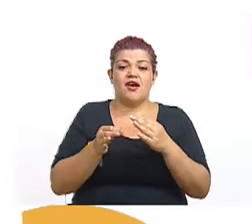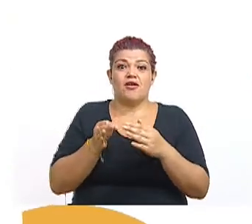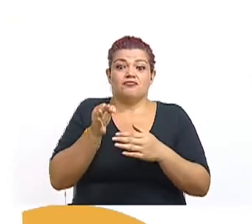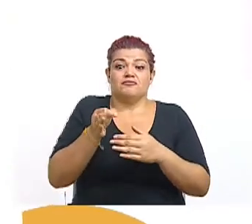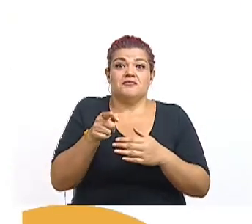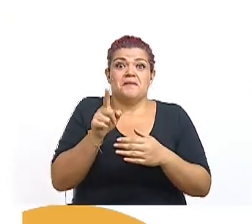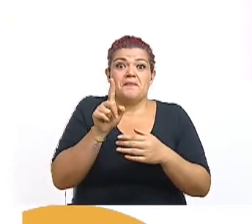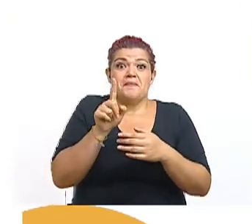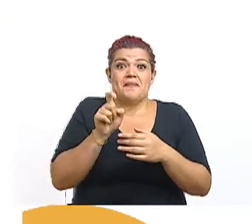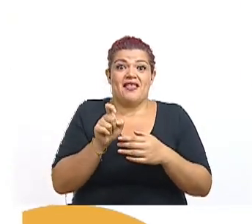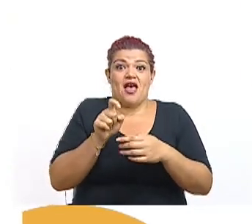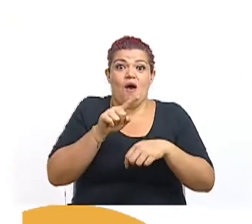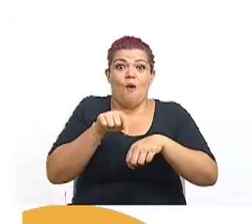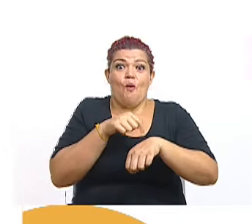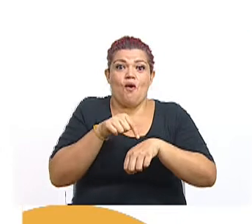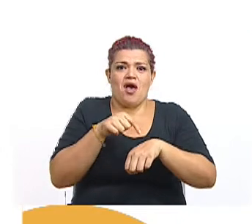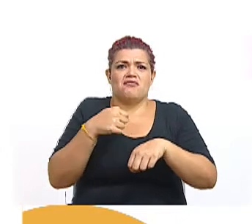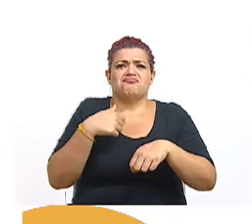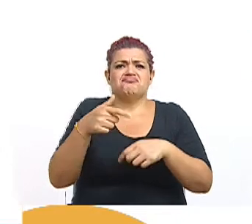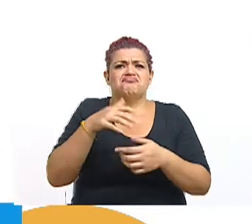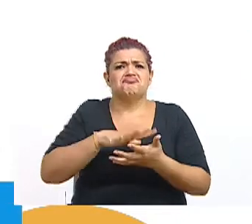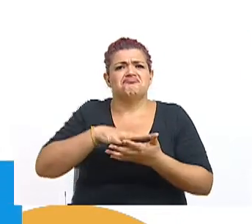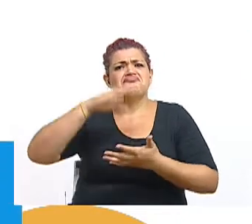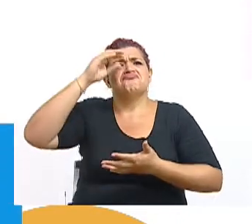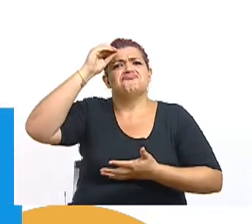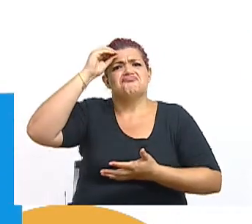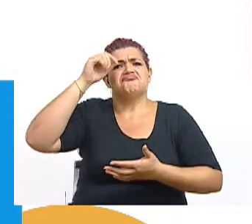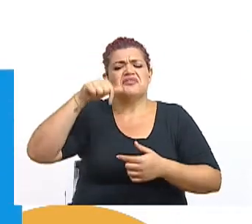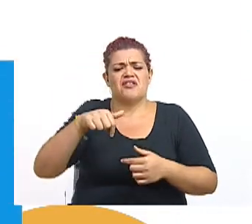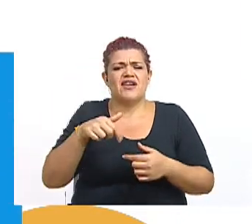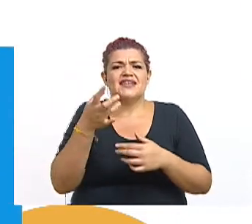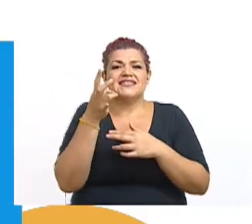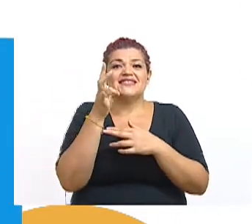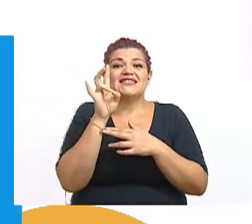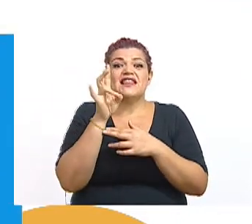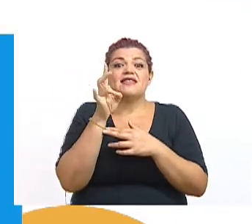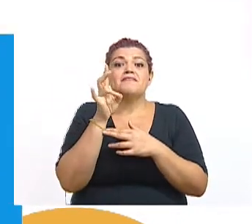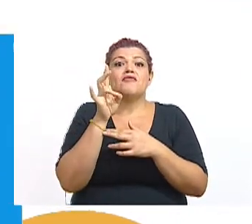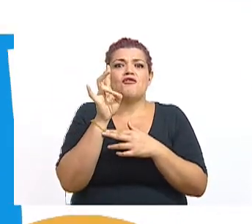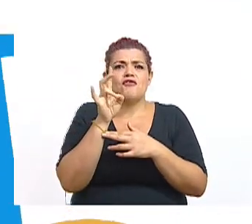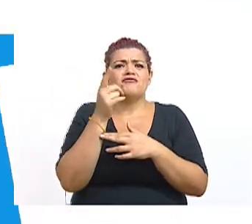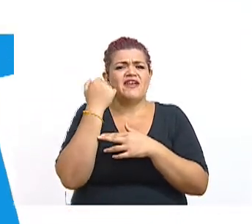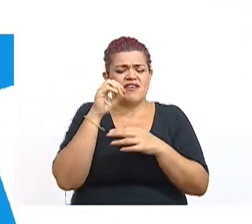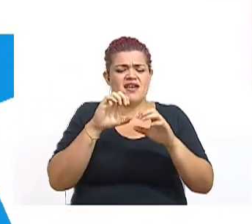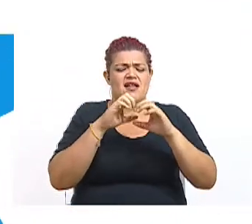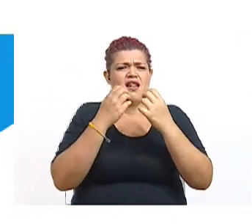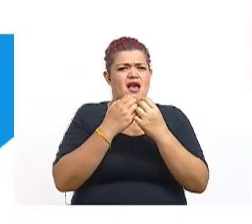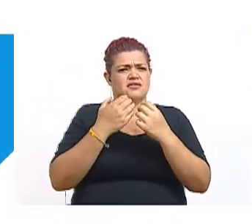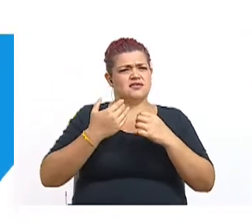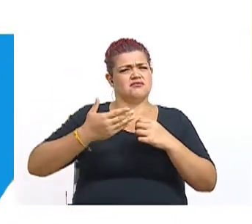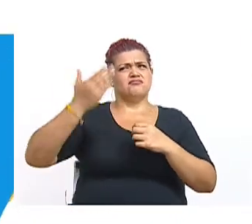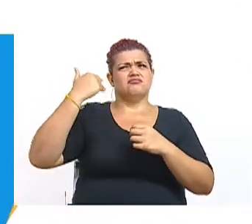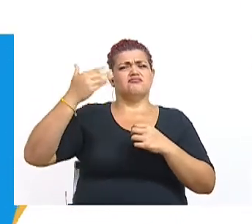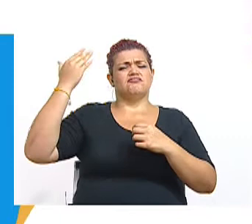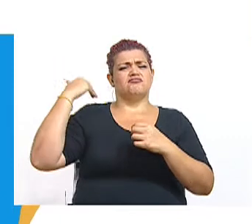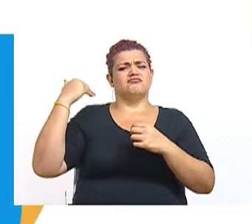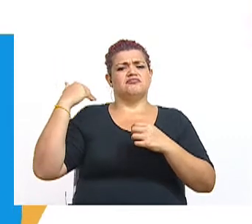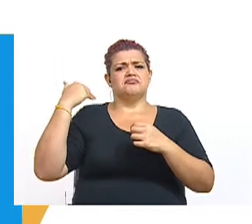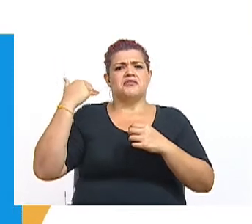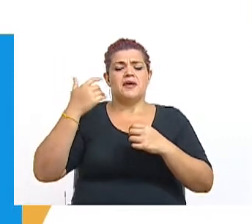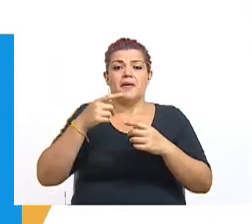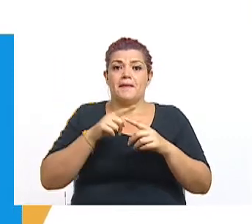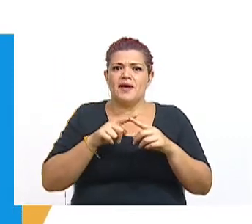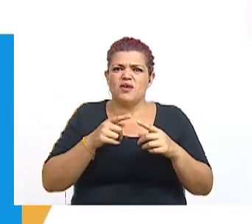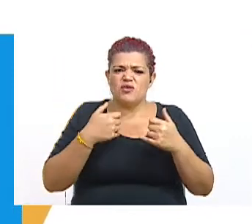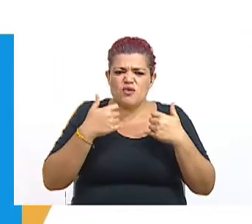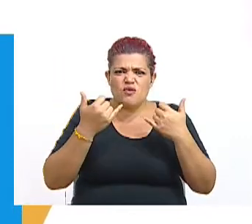aprendizaje en esta temática de séptimo año que venimos desarrollando desde varias clases anteriores. Pero antes quiero recomendarte